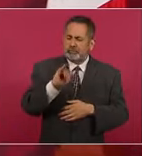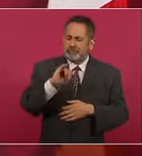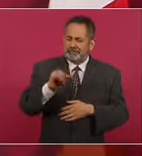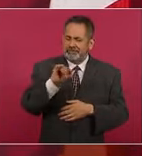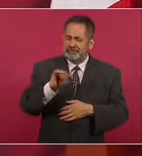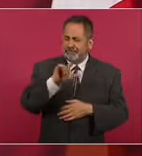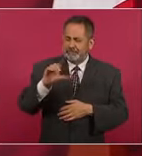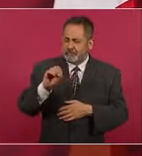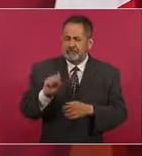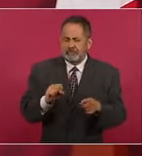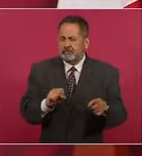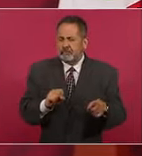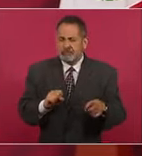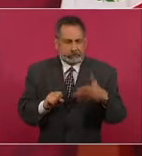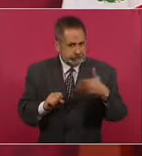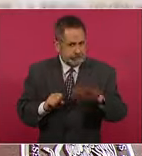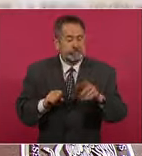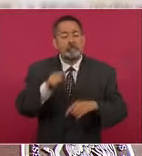y vamos a